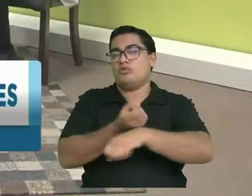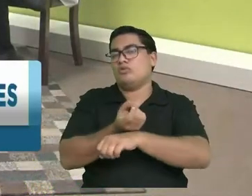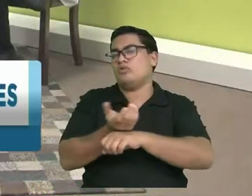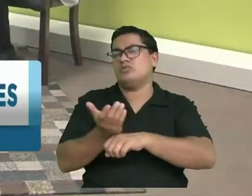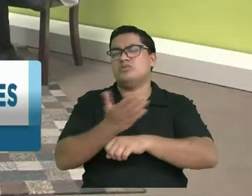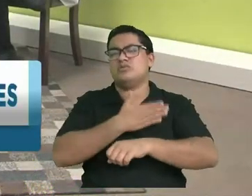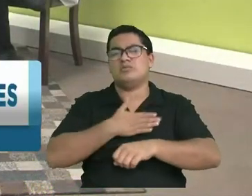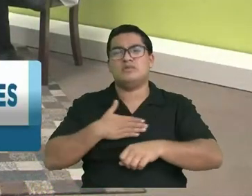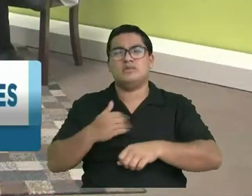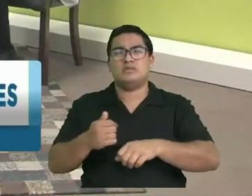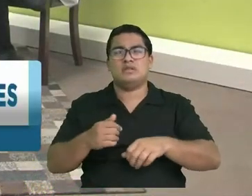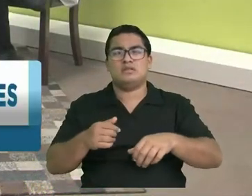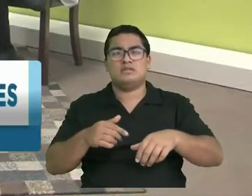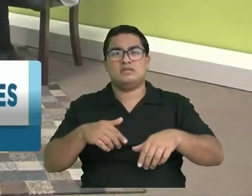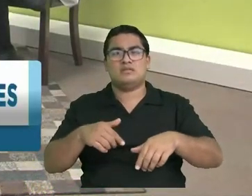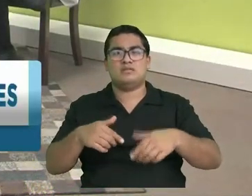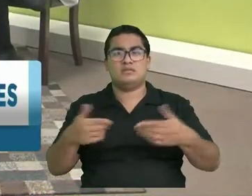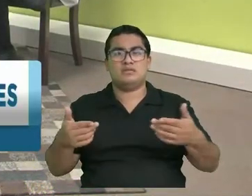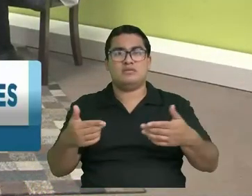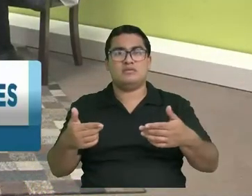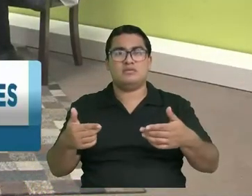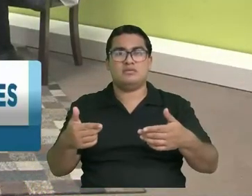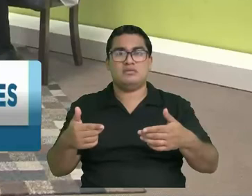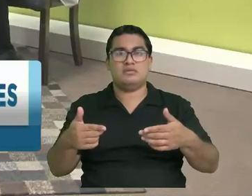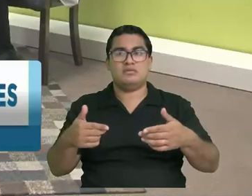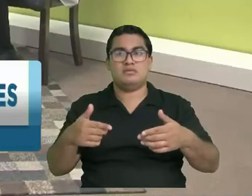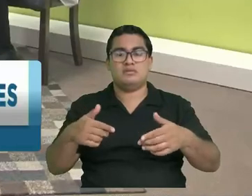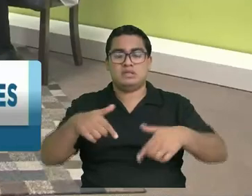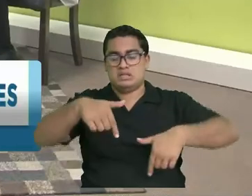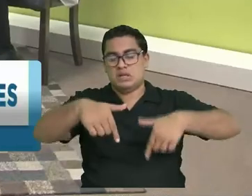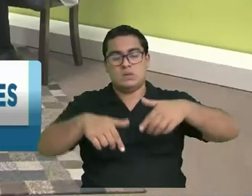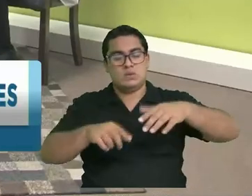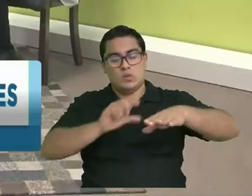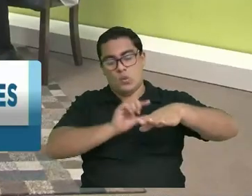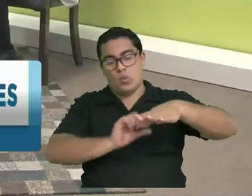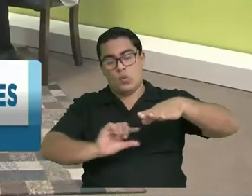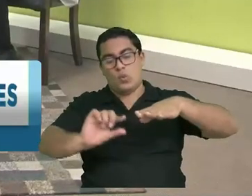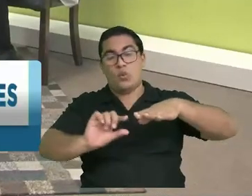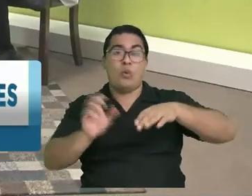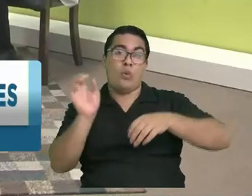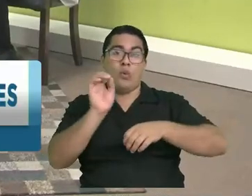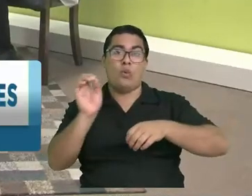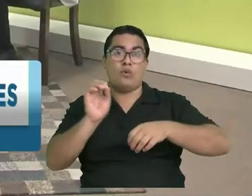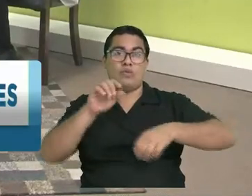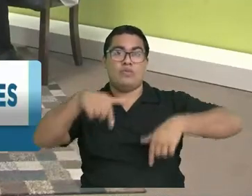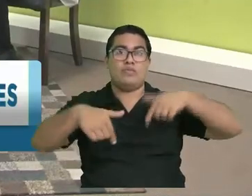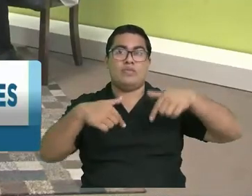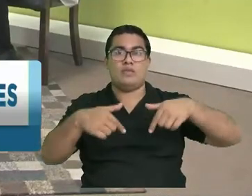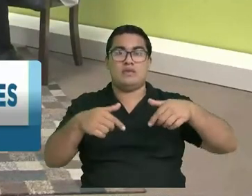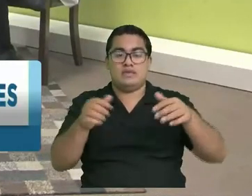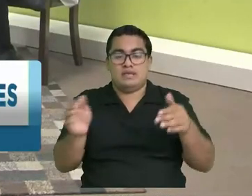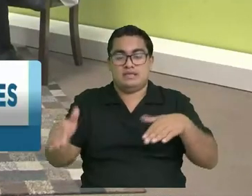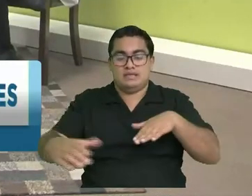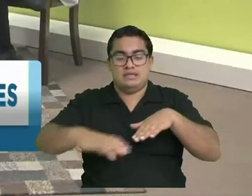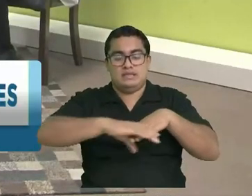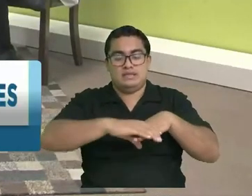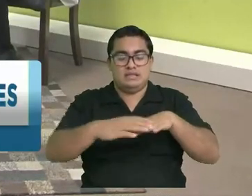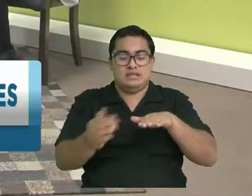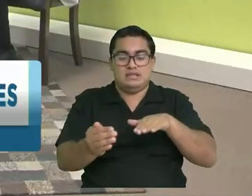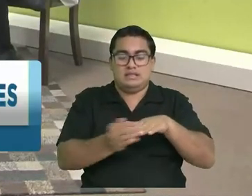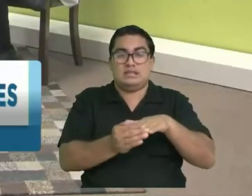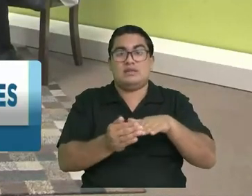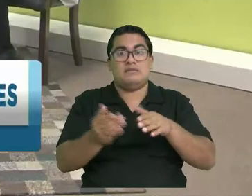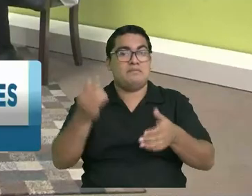Por ejemplo, hay unos que son abiertos, son tipo tacones sandalias, tipo tacones, y están los tacones que son cerrados. Me imagino que los